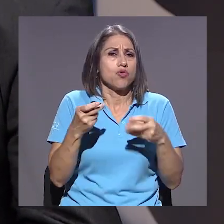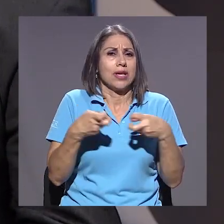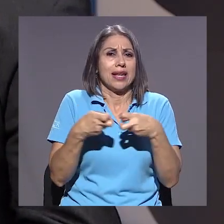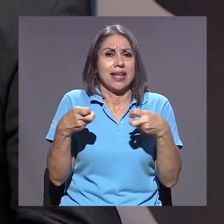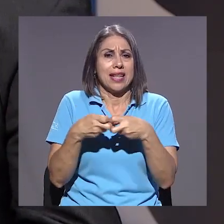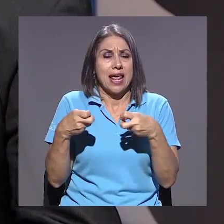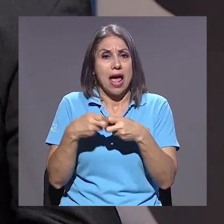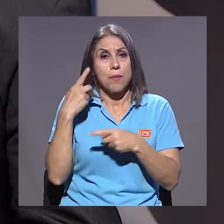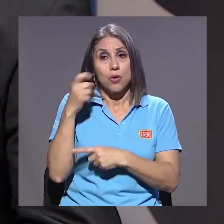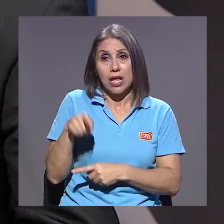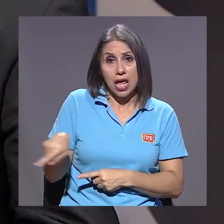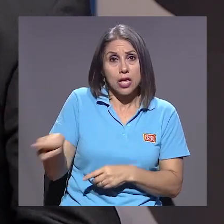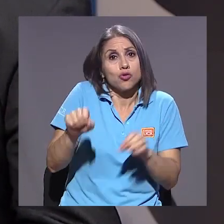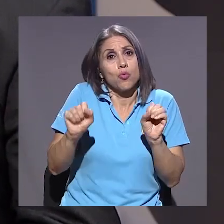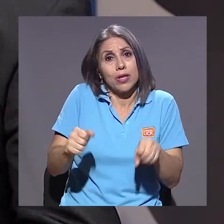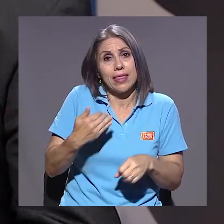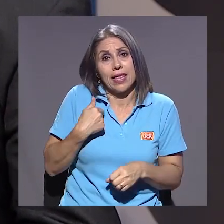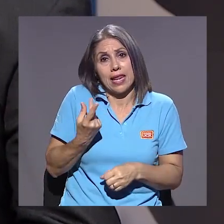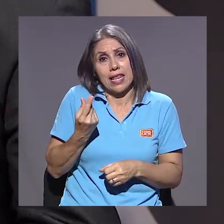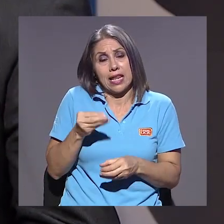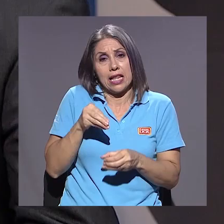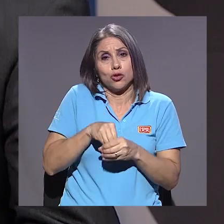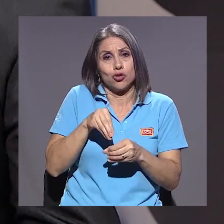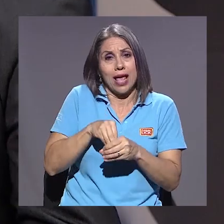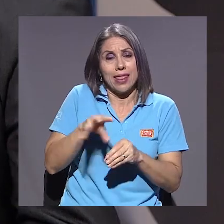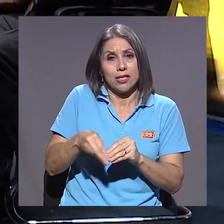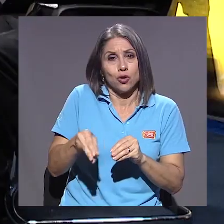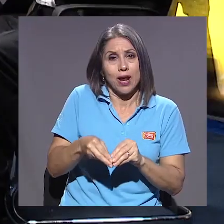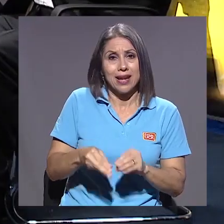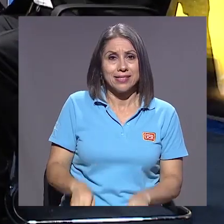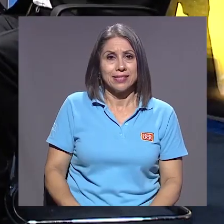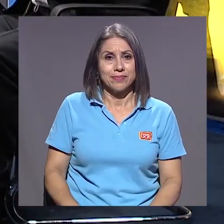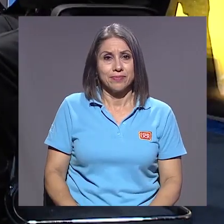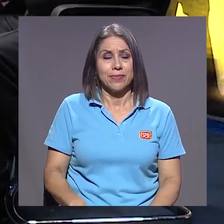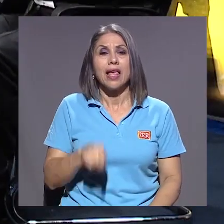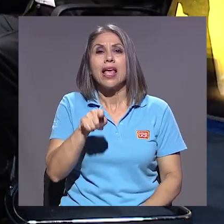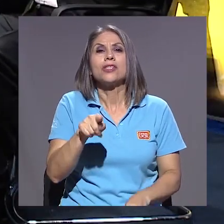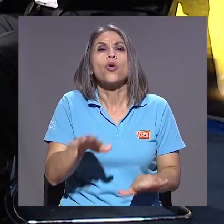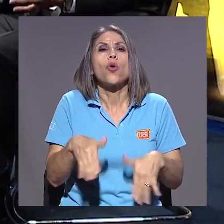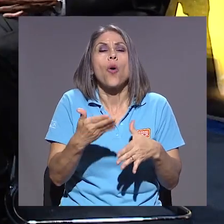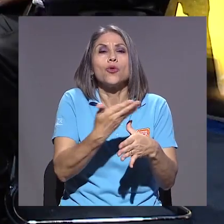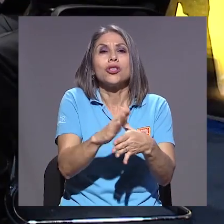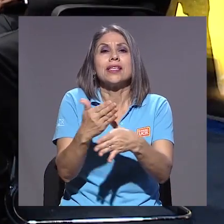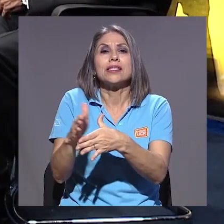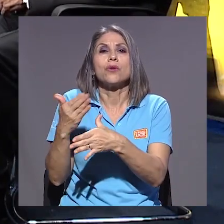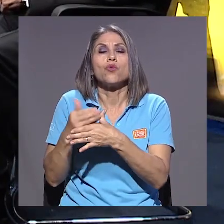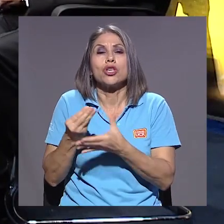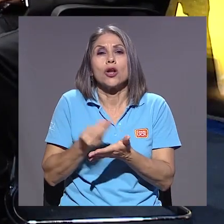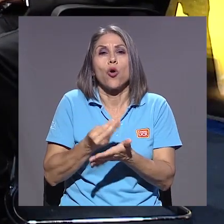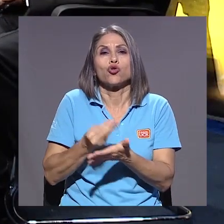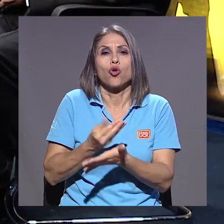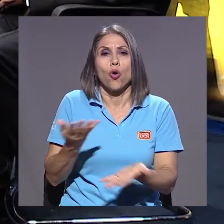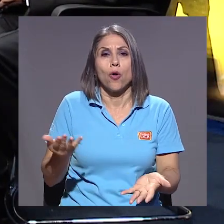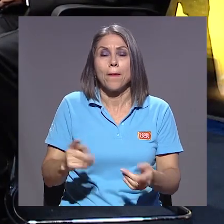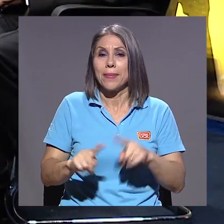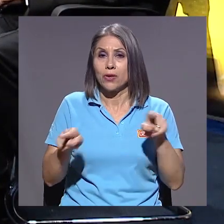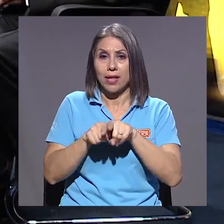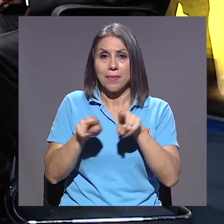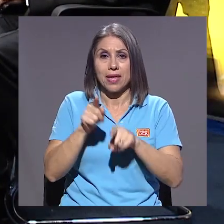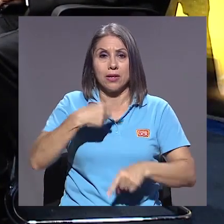la posibilidad de poder tener ingresos adicionales. Eso es una, o sea, cómo se distribuye el costo. Pero también hemos trabajado fuertemente